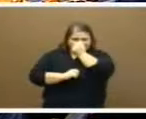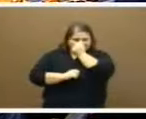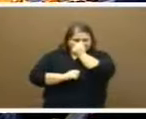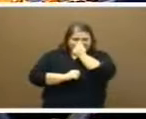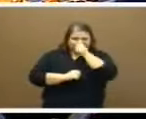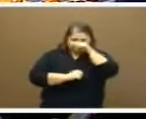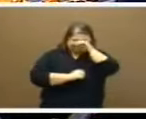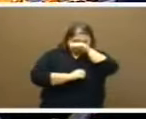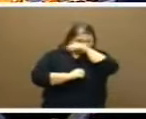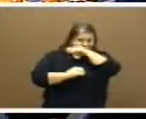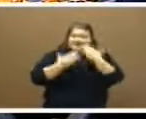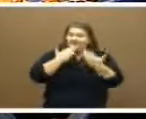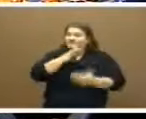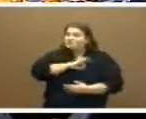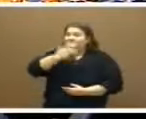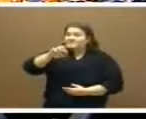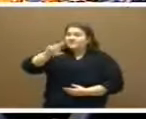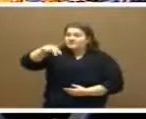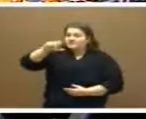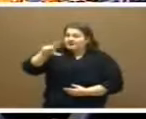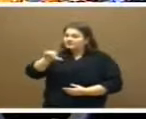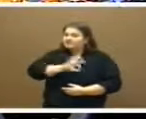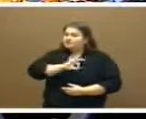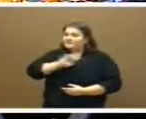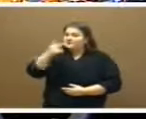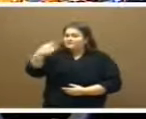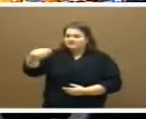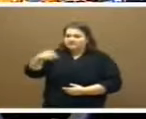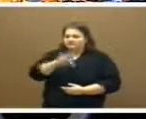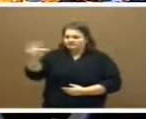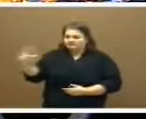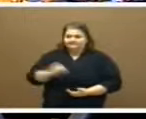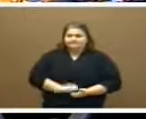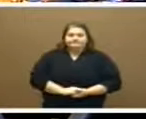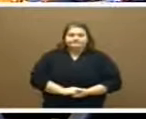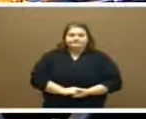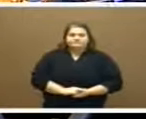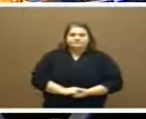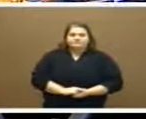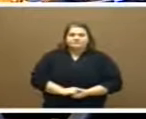Gracias, señor Bernal. Señora vicepresidenta, tiene la palabra.